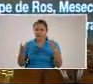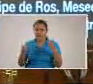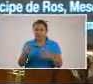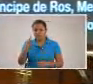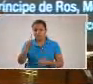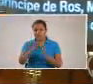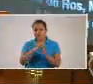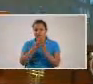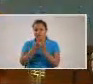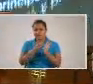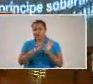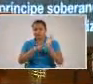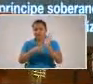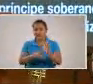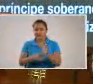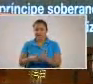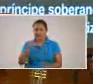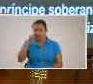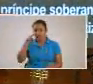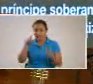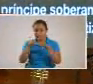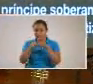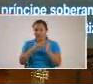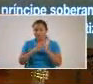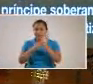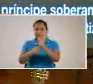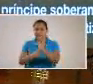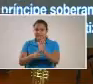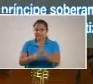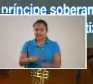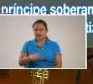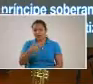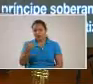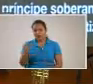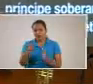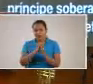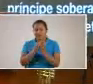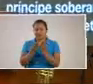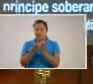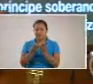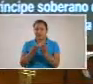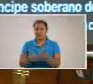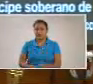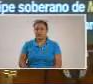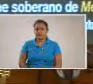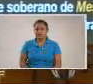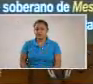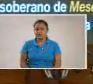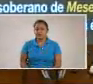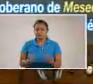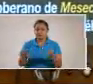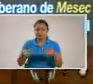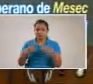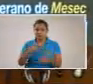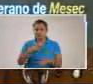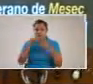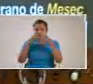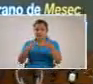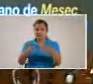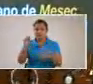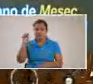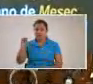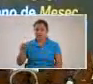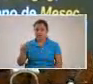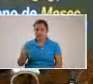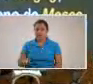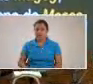presenta, también lo presenta la Reina Valera 95. Y aquí entonces yo le puse esto. La Reina